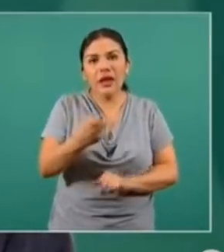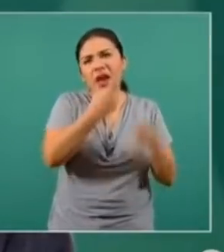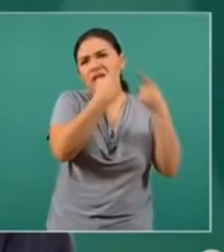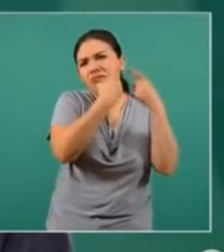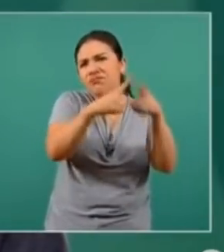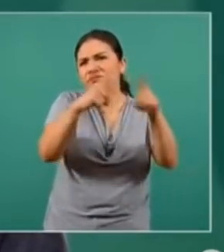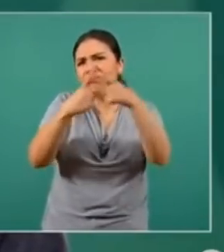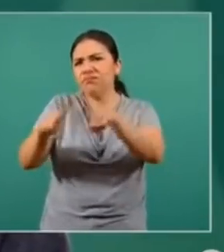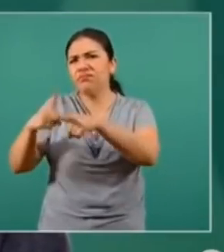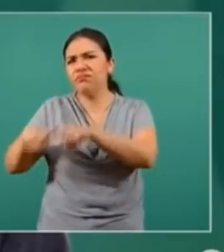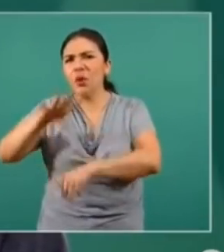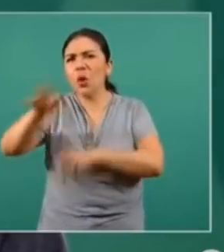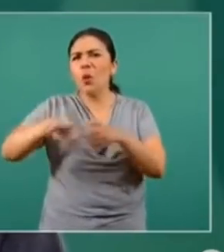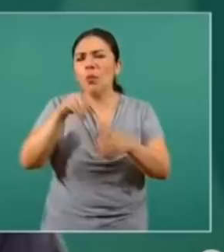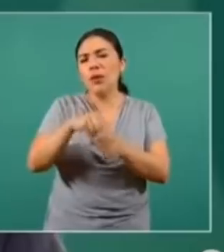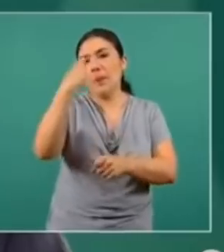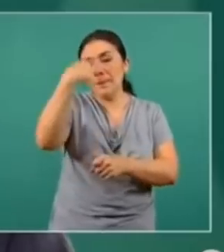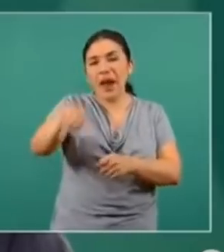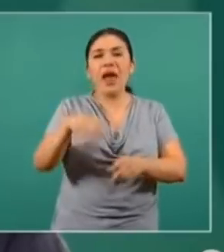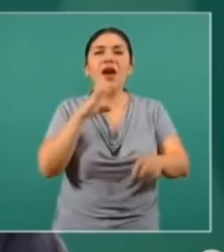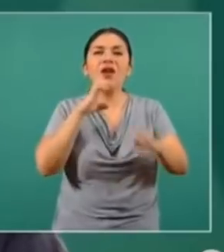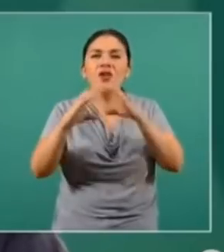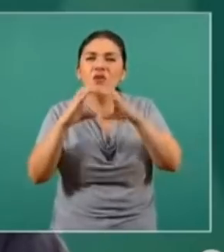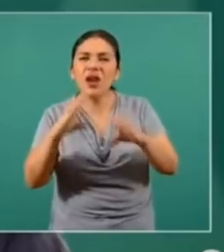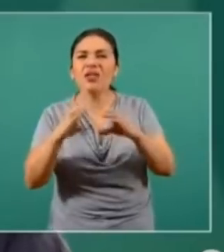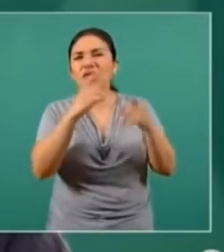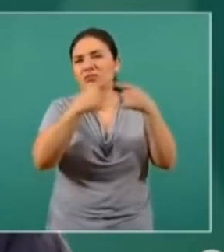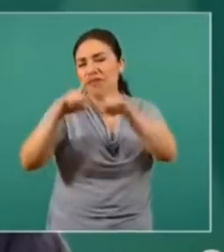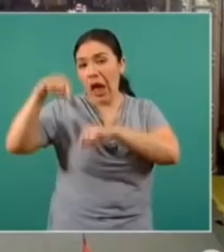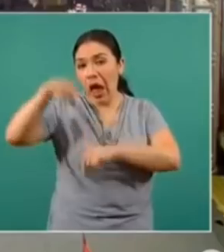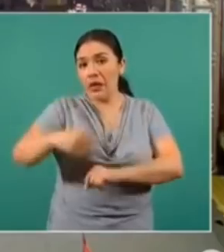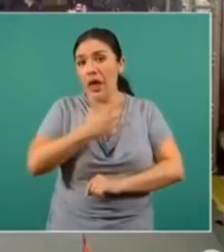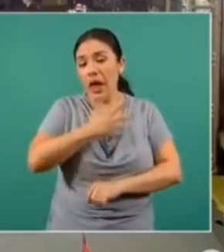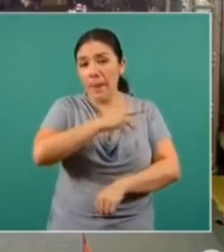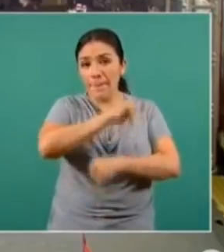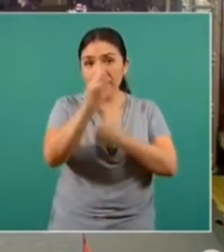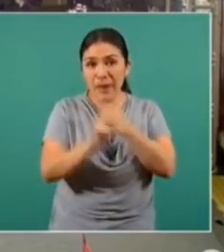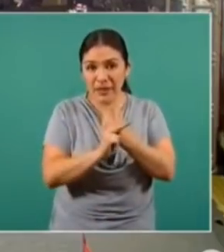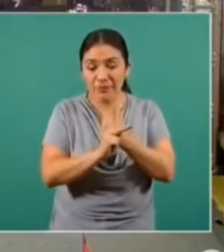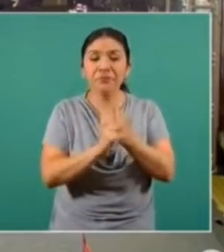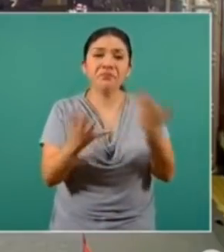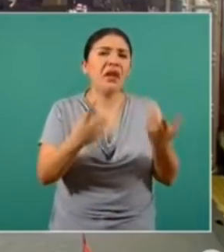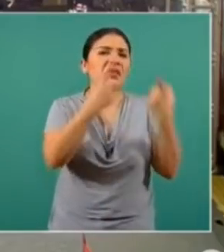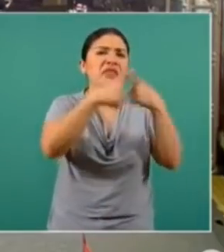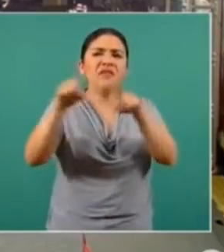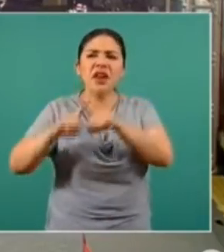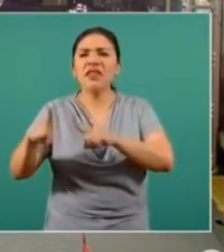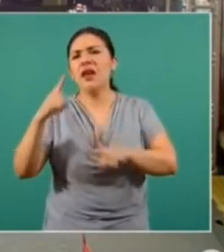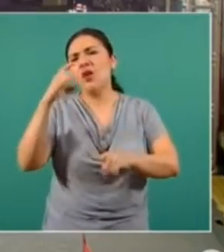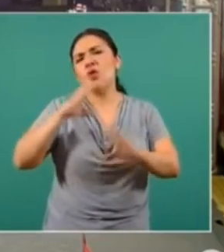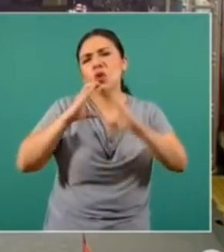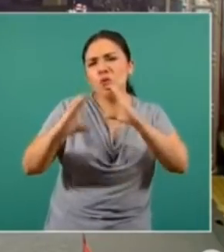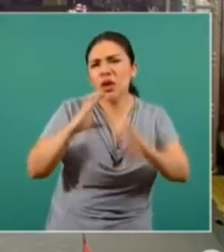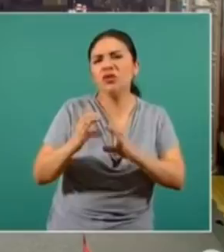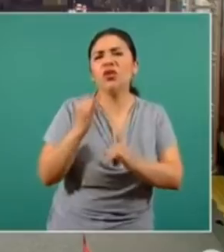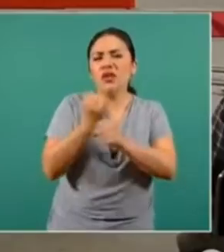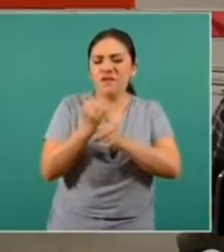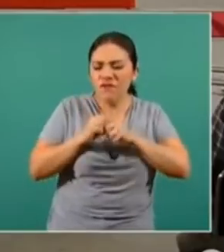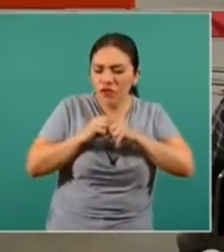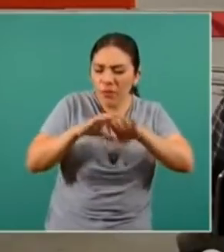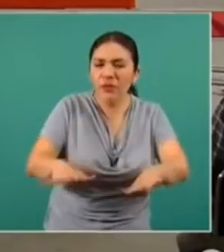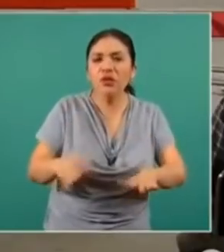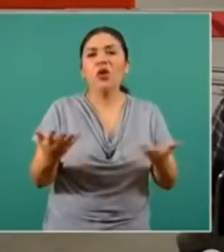diversidad de medios de información que existen en nuestro país. Los distintos medios de comunicación, de información,